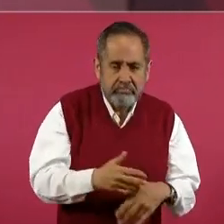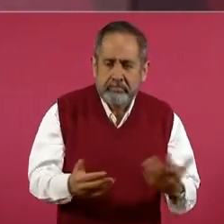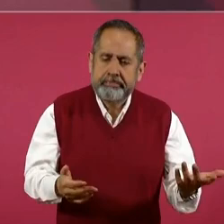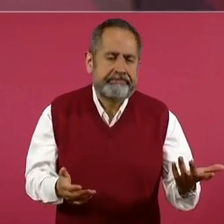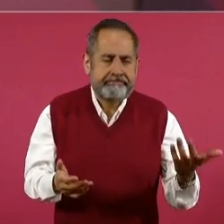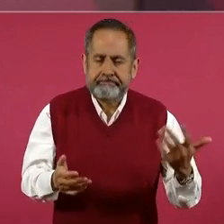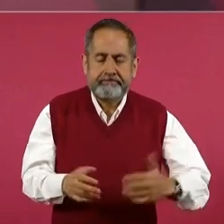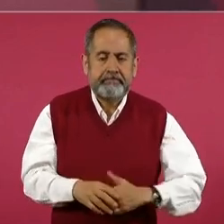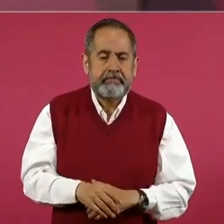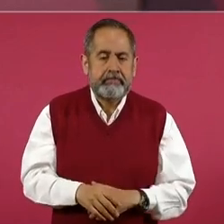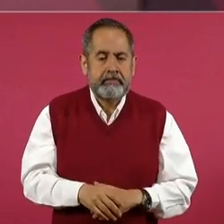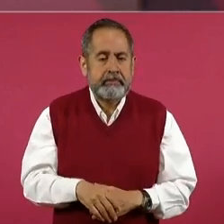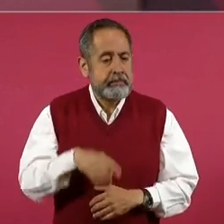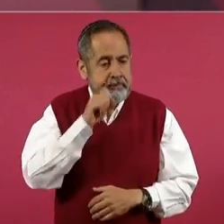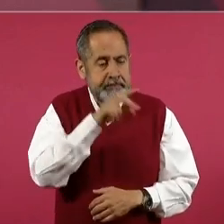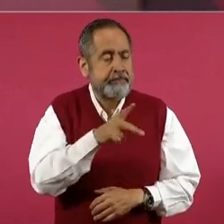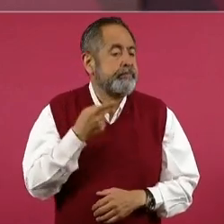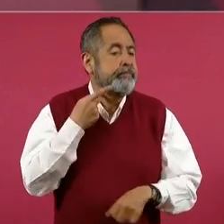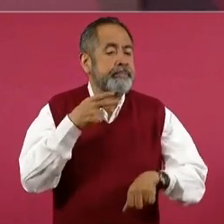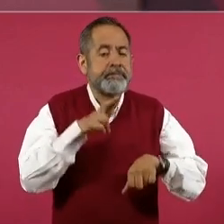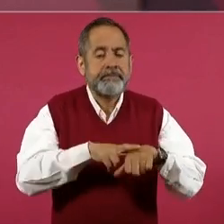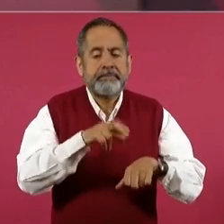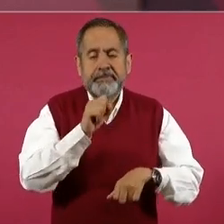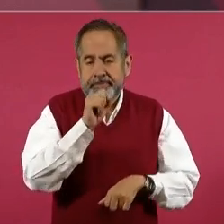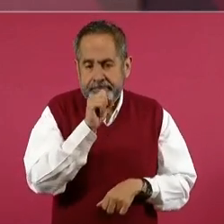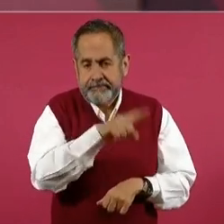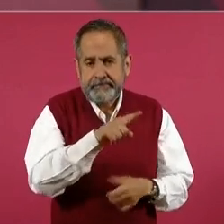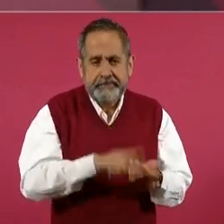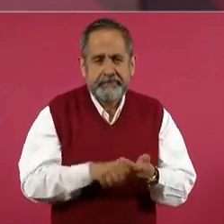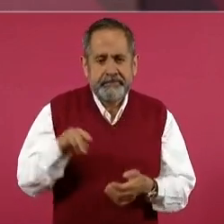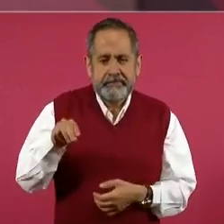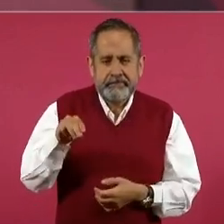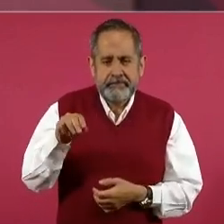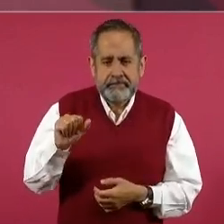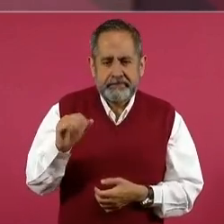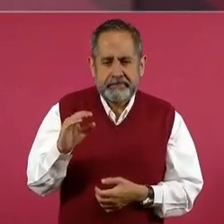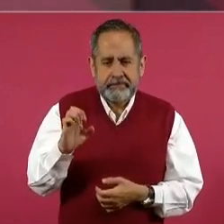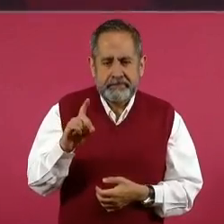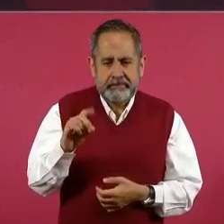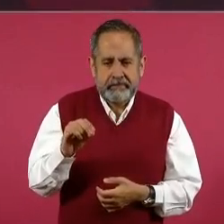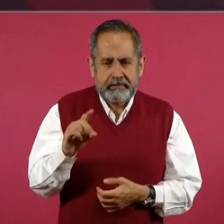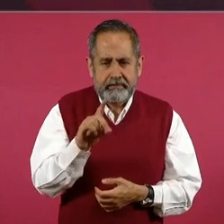la Procuraduría, Macedo de la Concha,